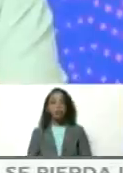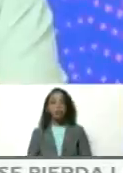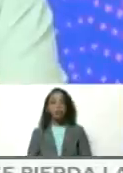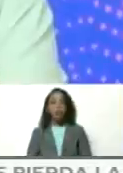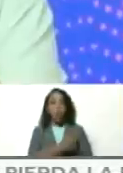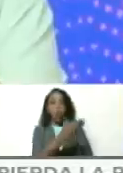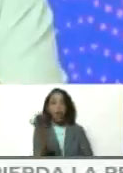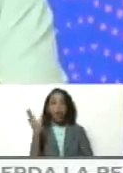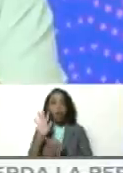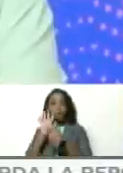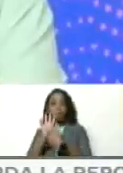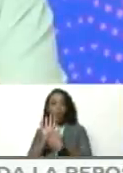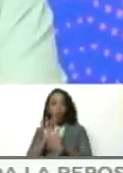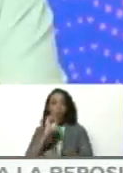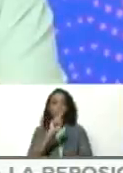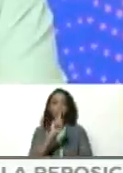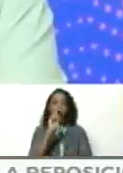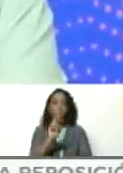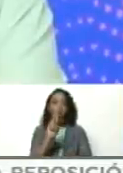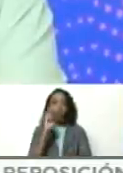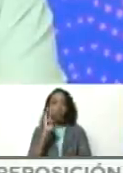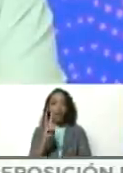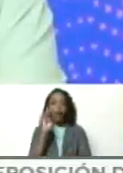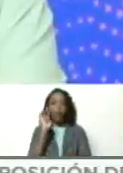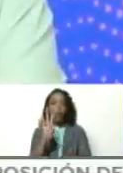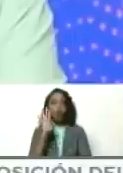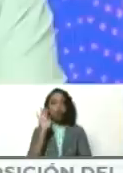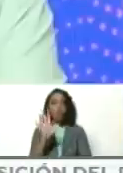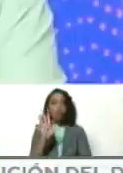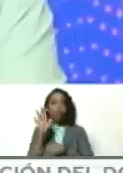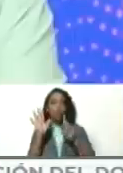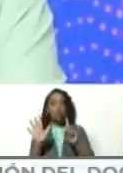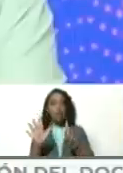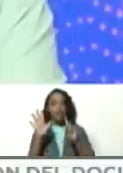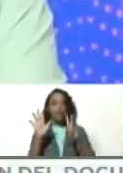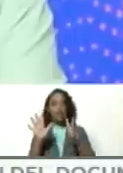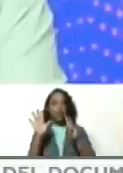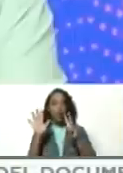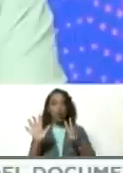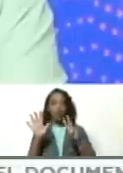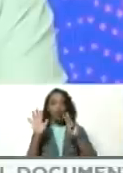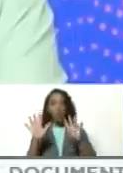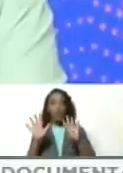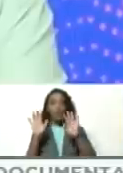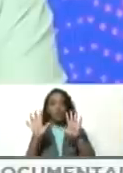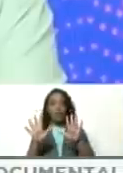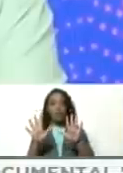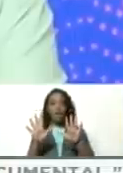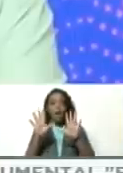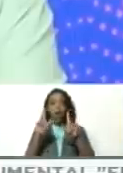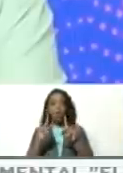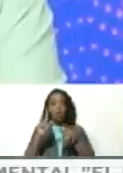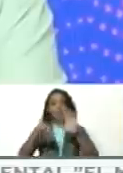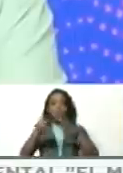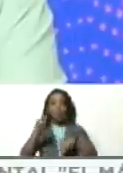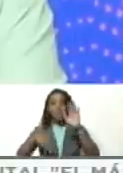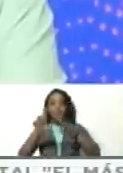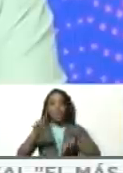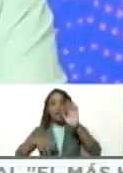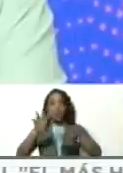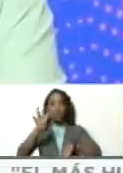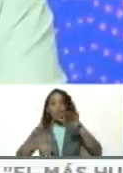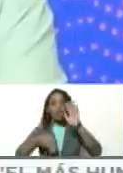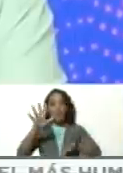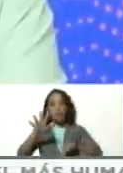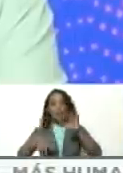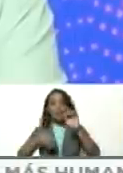fíjense ustedes, 1, 2, 3, 4, 5, 6, 7, 8, 9, 10, 11, 12, 13, 14,